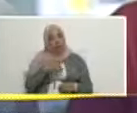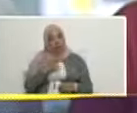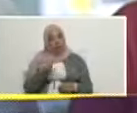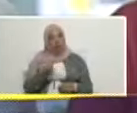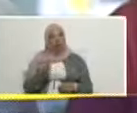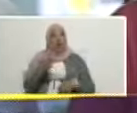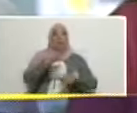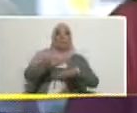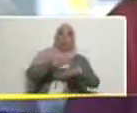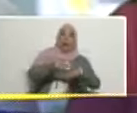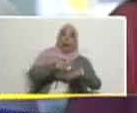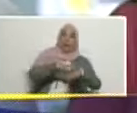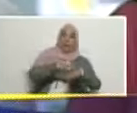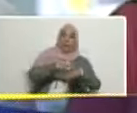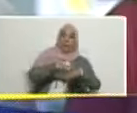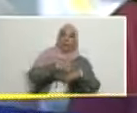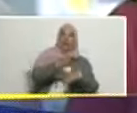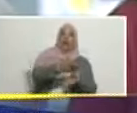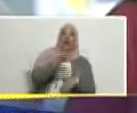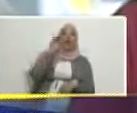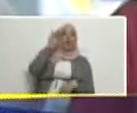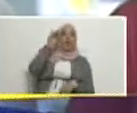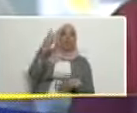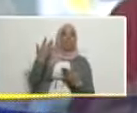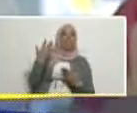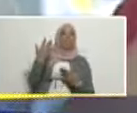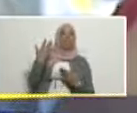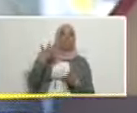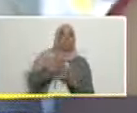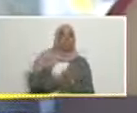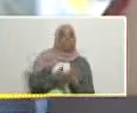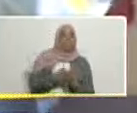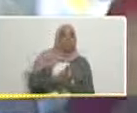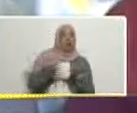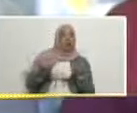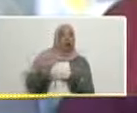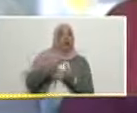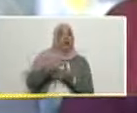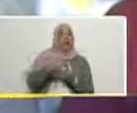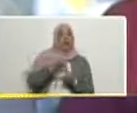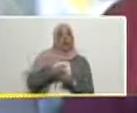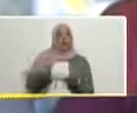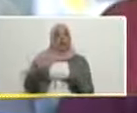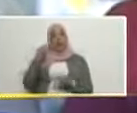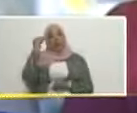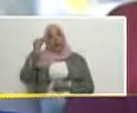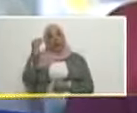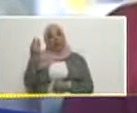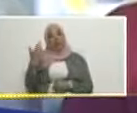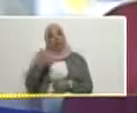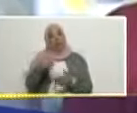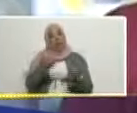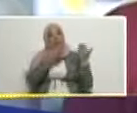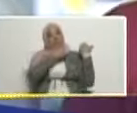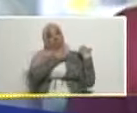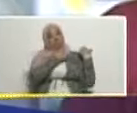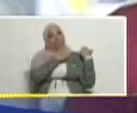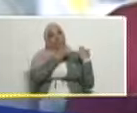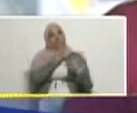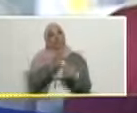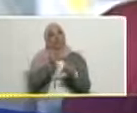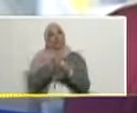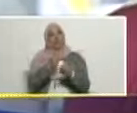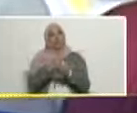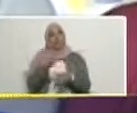significa no solo el futuro, presidente, sino también el presente, porque ya asume protagonismo. Ha venido demostrando